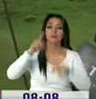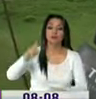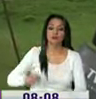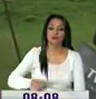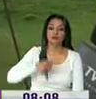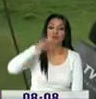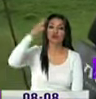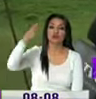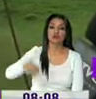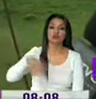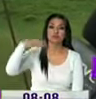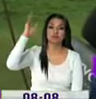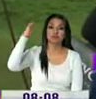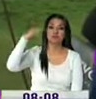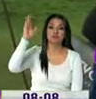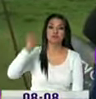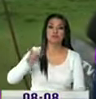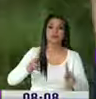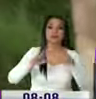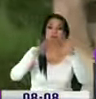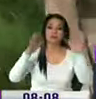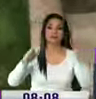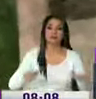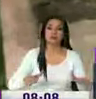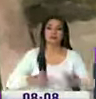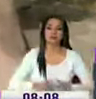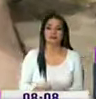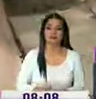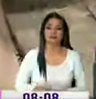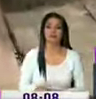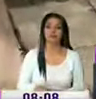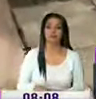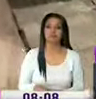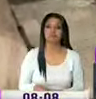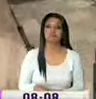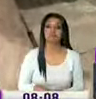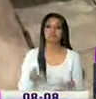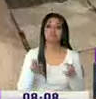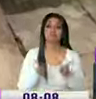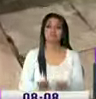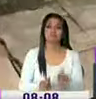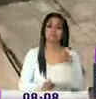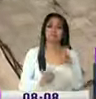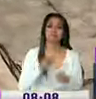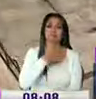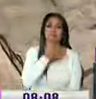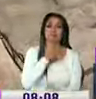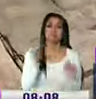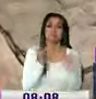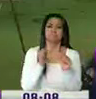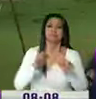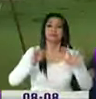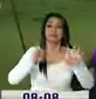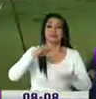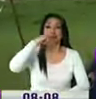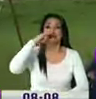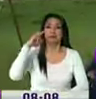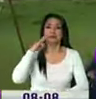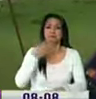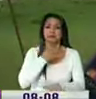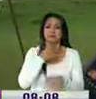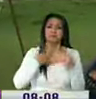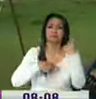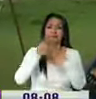así también en el toldo de unos futbolines. El evento natural además causó crisis de pánico en 6 menores. Se brindó el